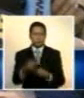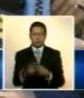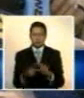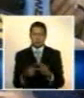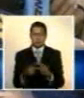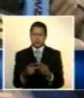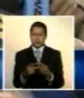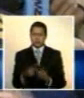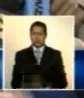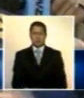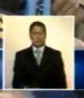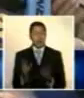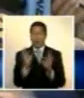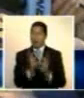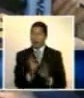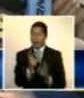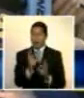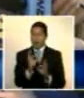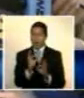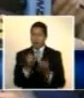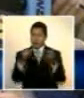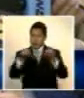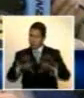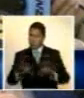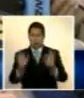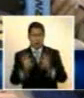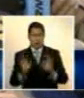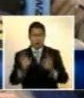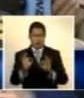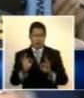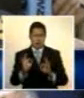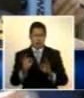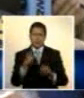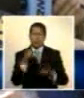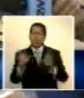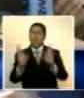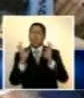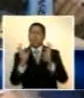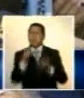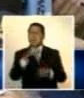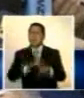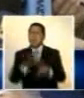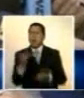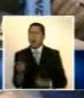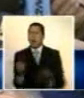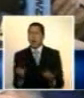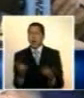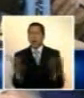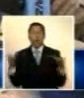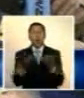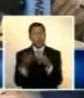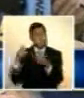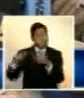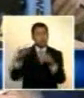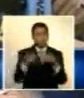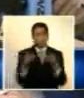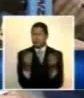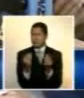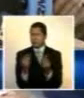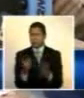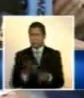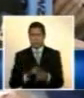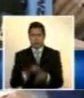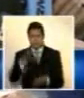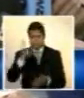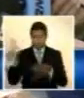su estado neurológico hacia deterioro. Doctor, ¿cuántos especialistas están viendo a esta hora? Es un equipo multidisciplinario.